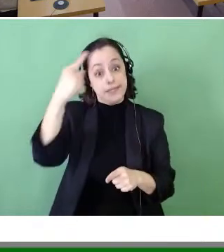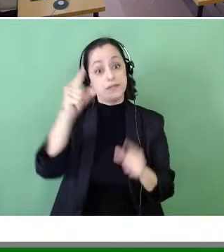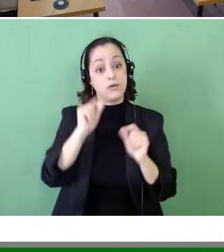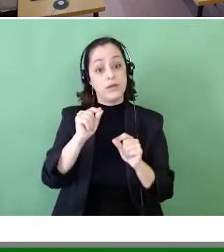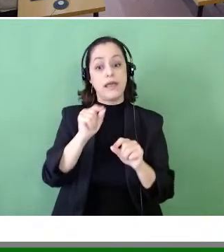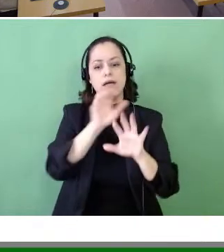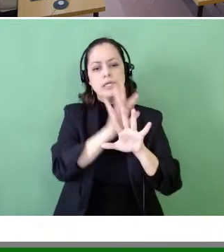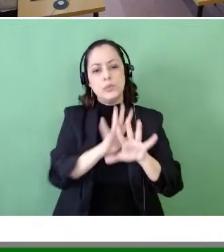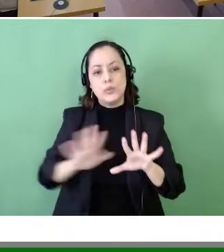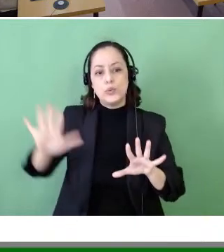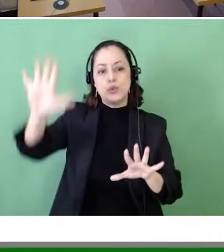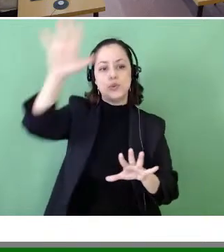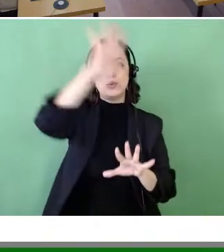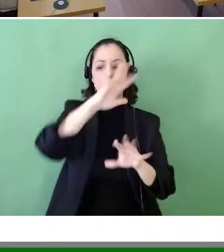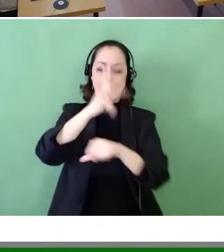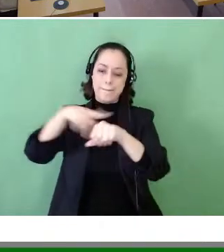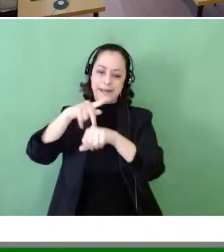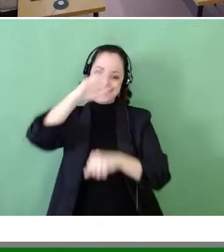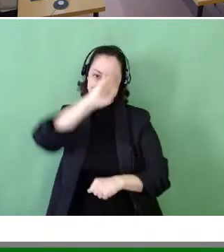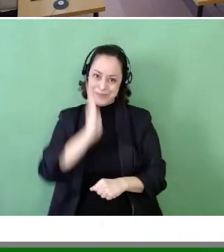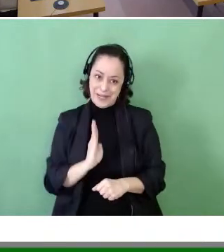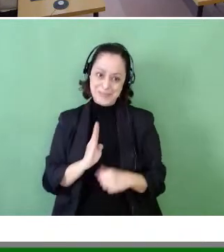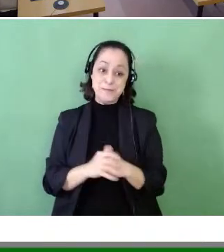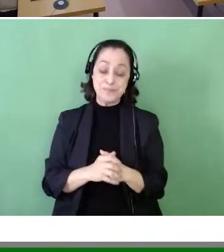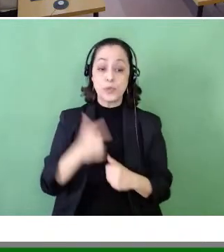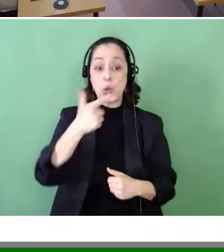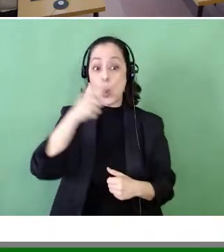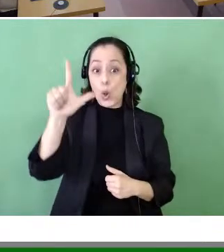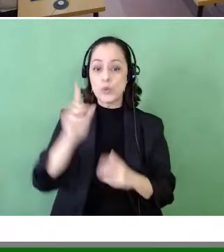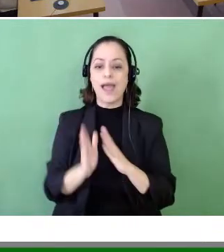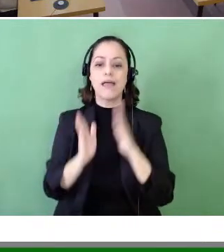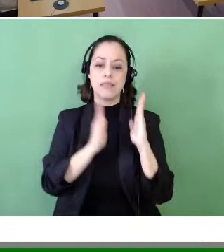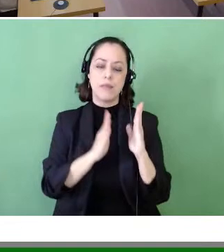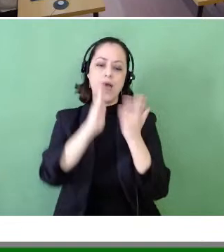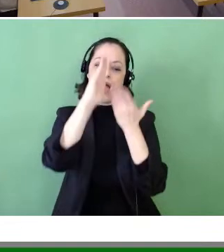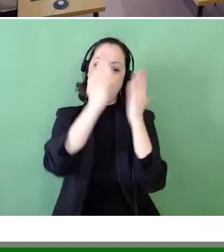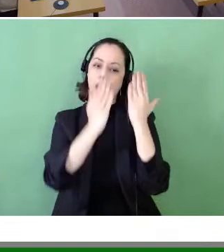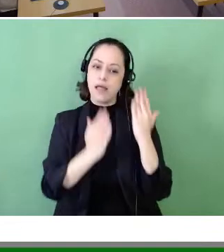Y la otra etapa, que fue el análisis